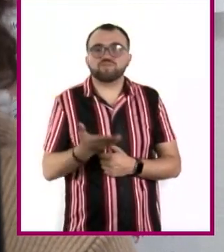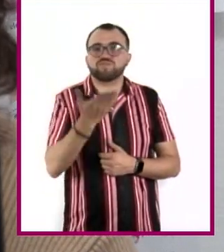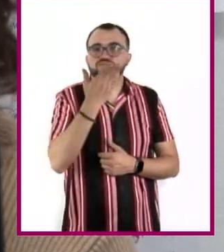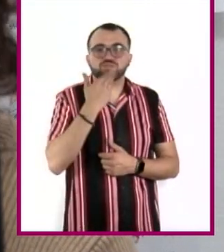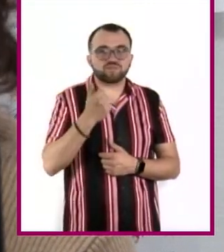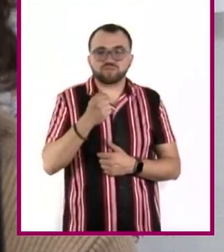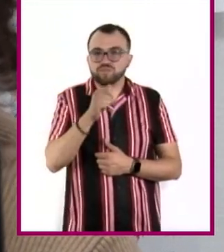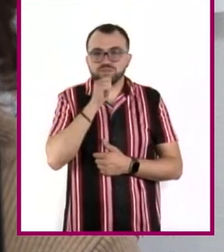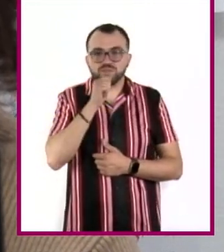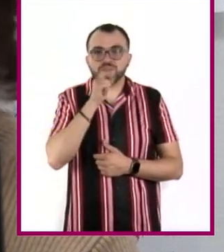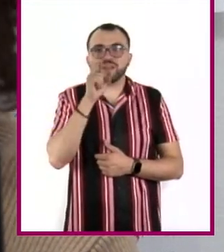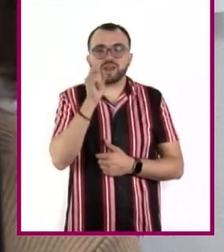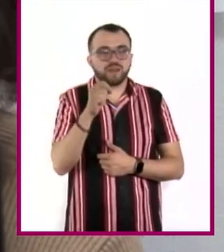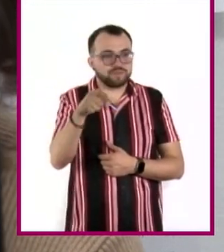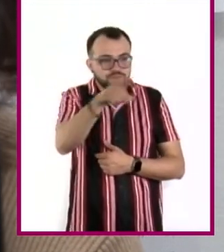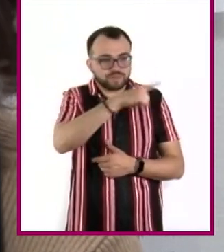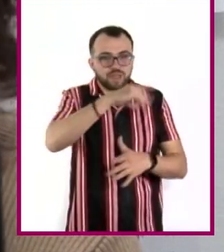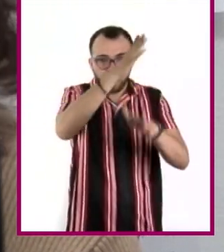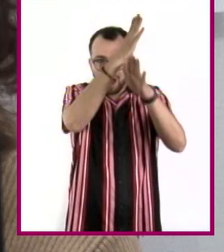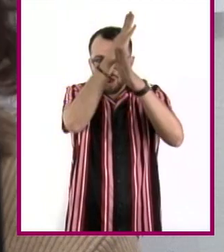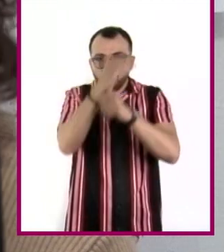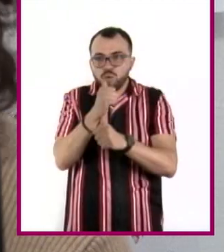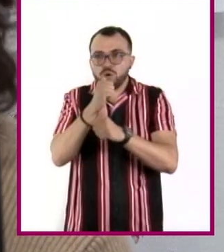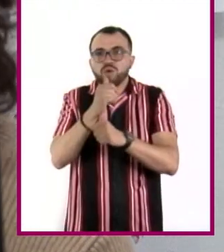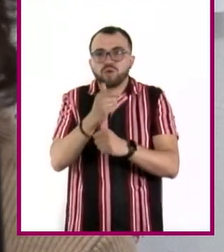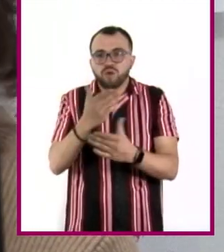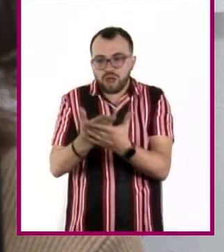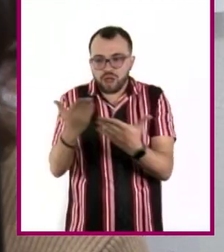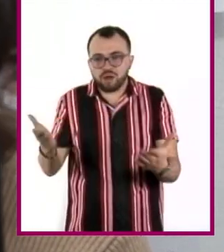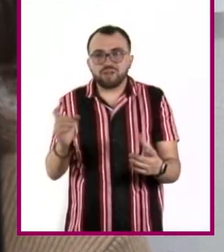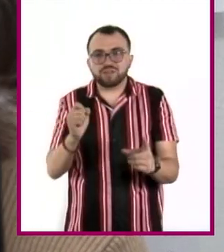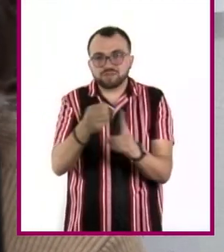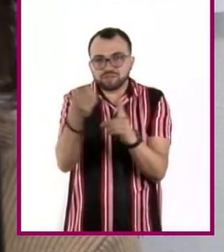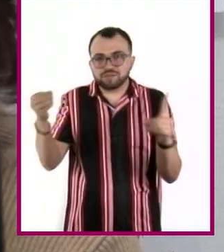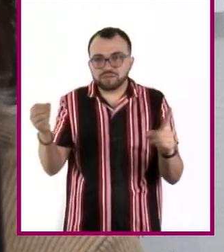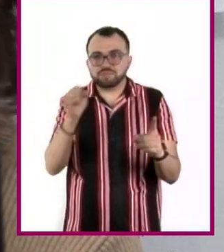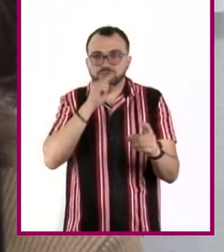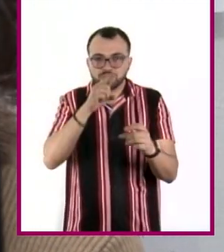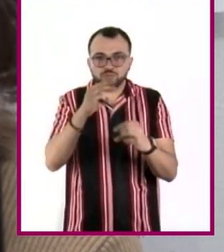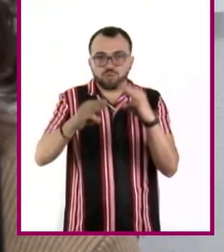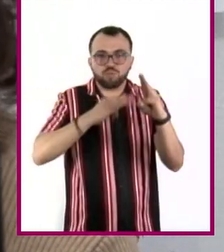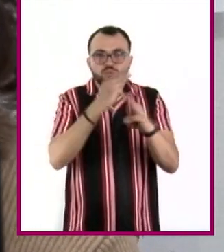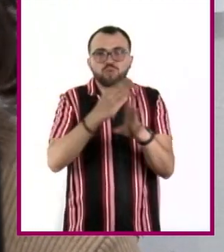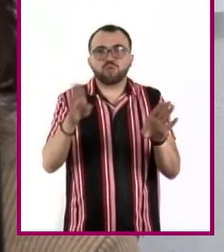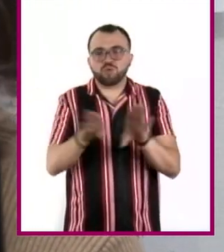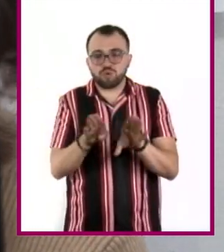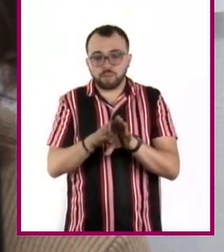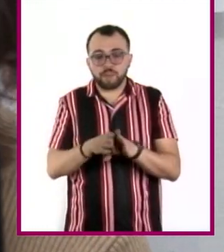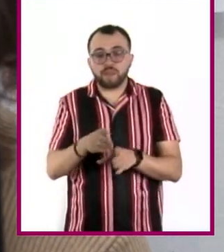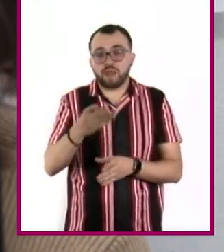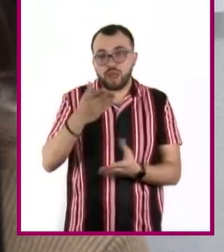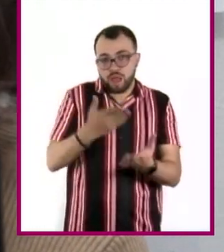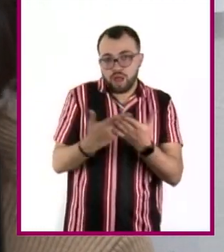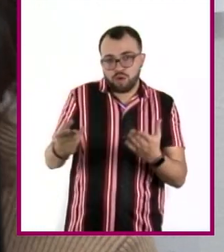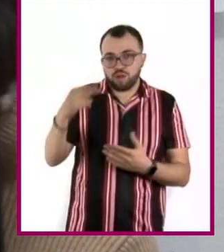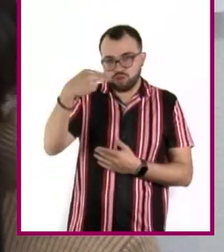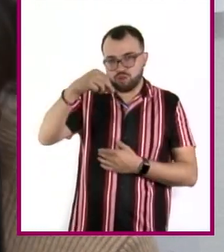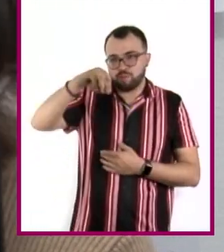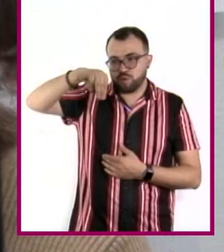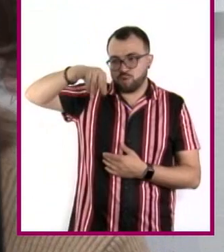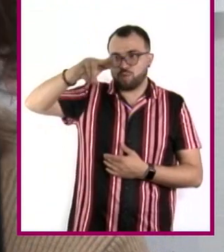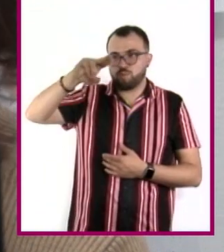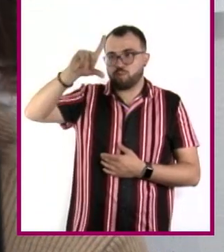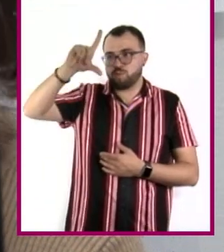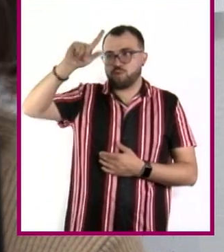para definir el sistema internacional actual, aunque un término que se utiliza mayormente es el de multipolaridad. Según